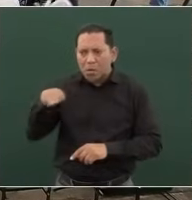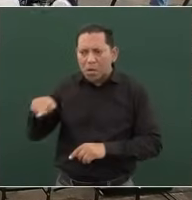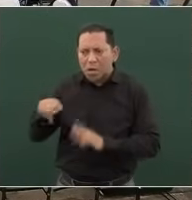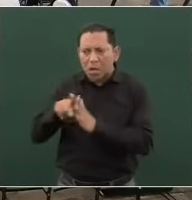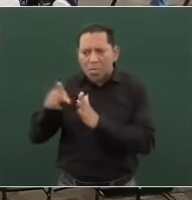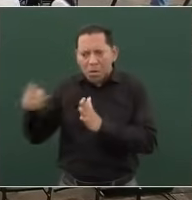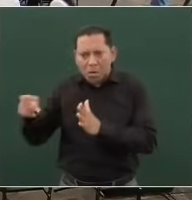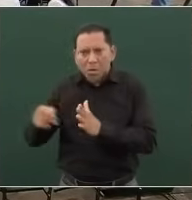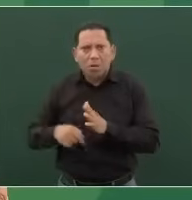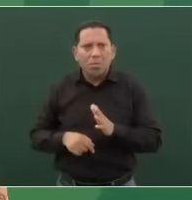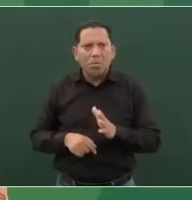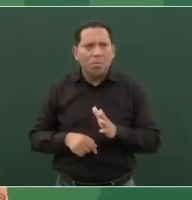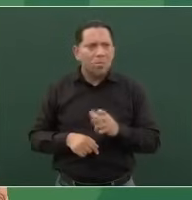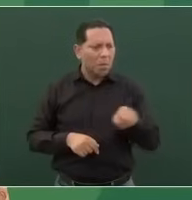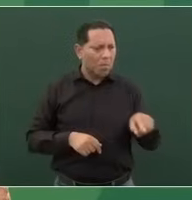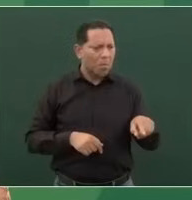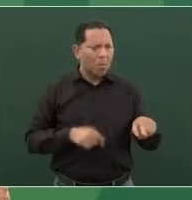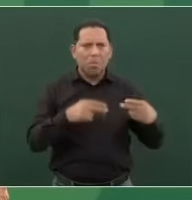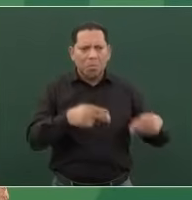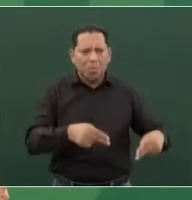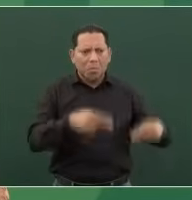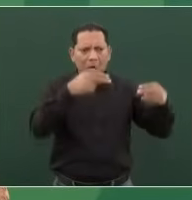venden medicina,